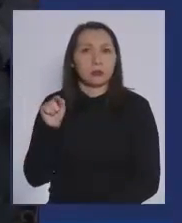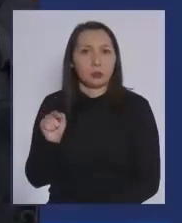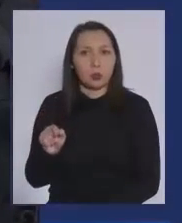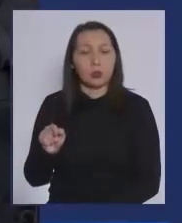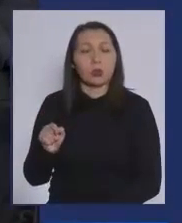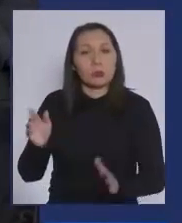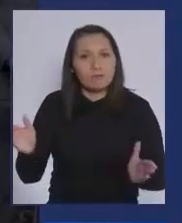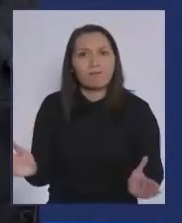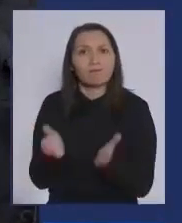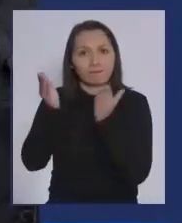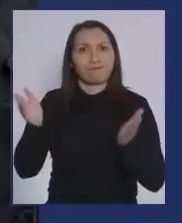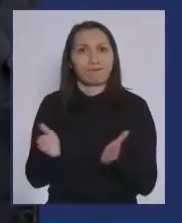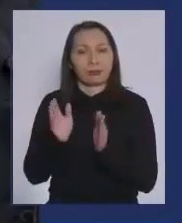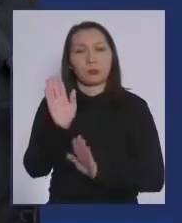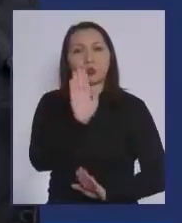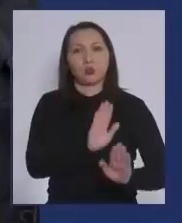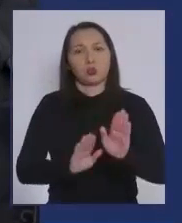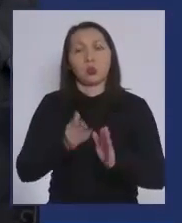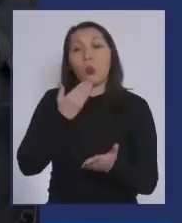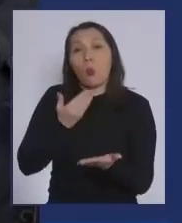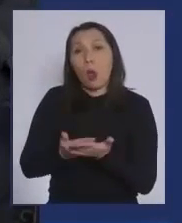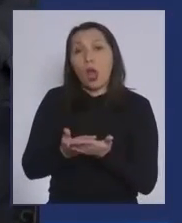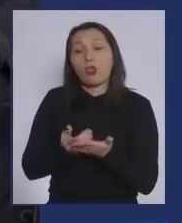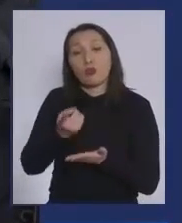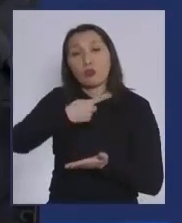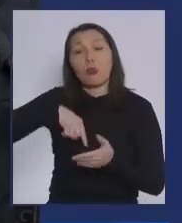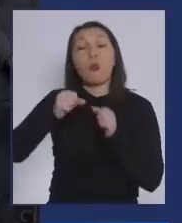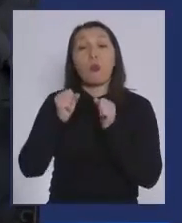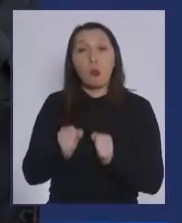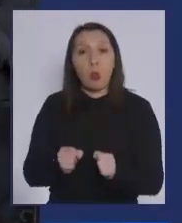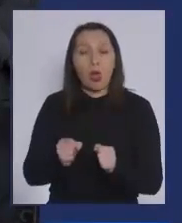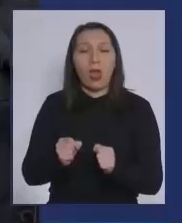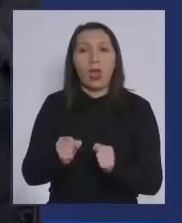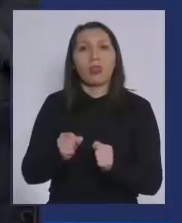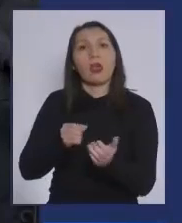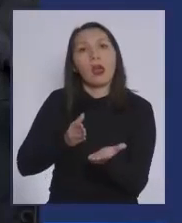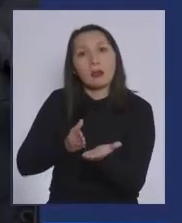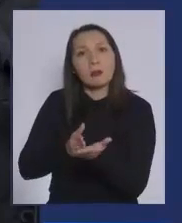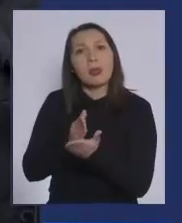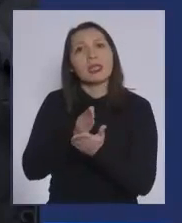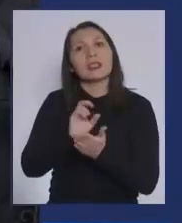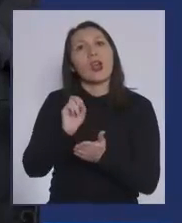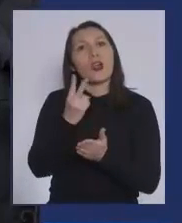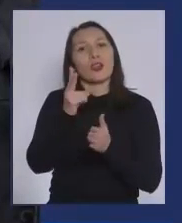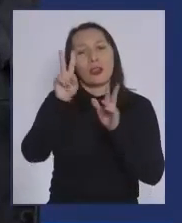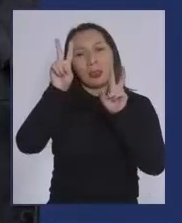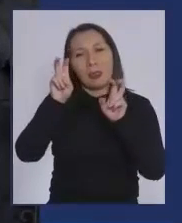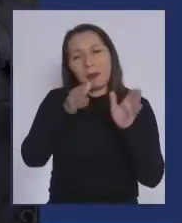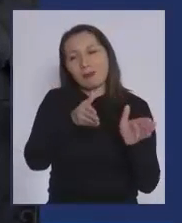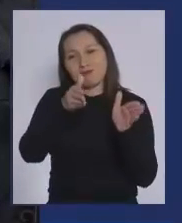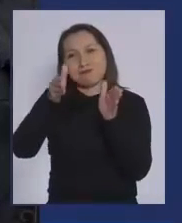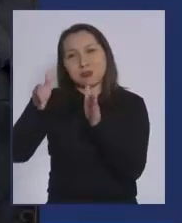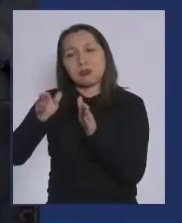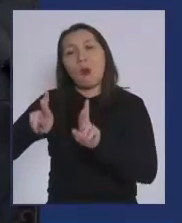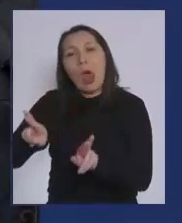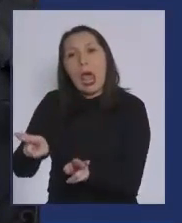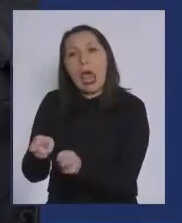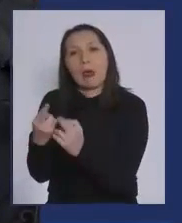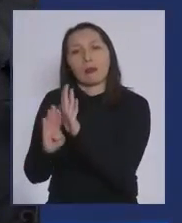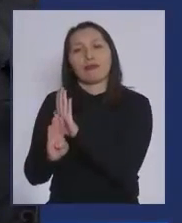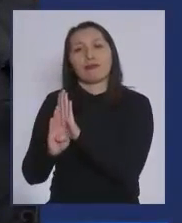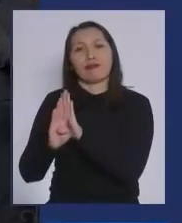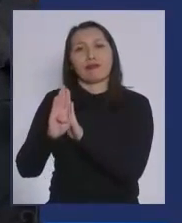impulso y protección cuando podamos entrar a una etapa de recuperación para que éste sea